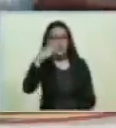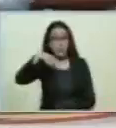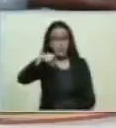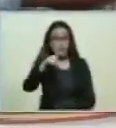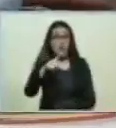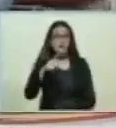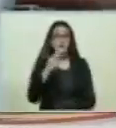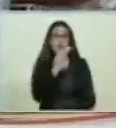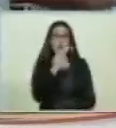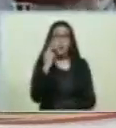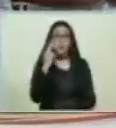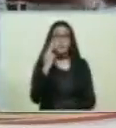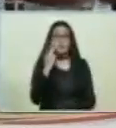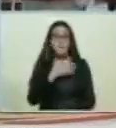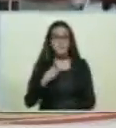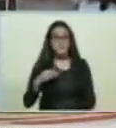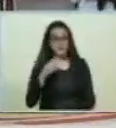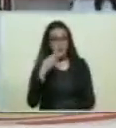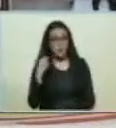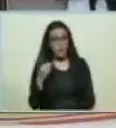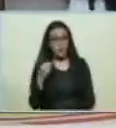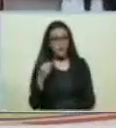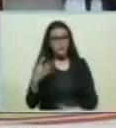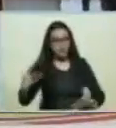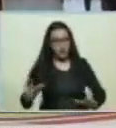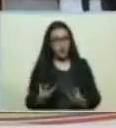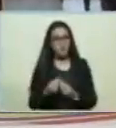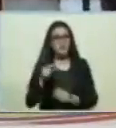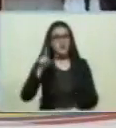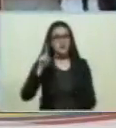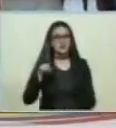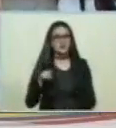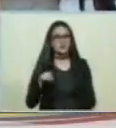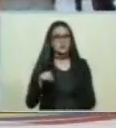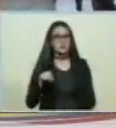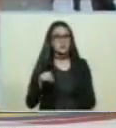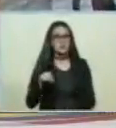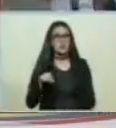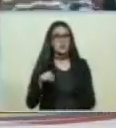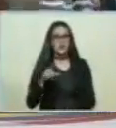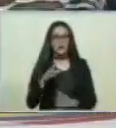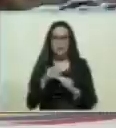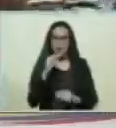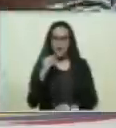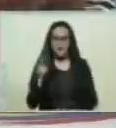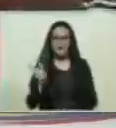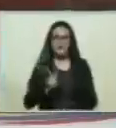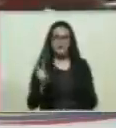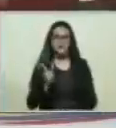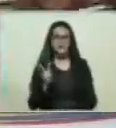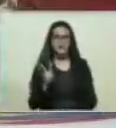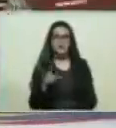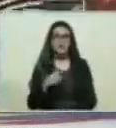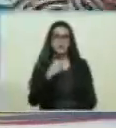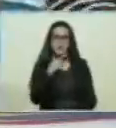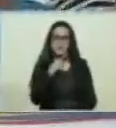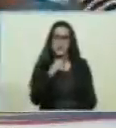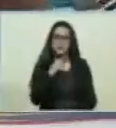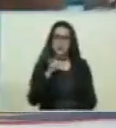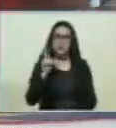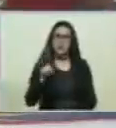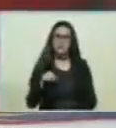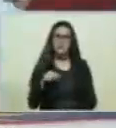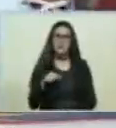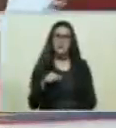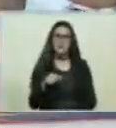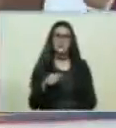su palabra como presidente de la juventud, va a acompañar también estas iniciativas de los jóvenes venezolanos. A mí me gustaría, presidente, también